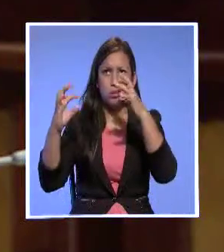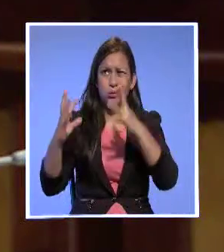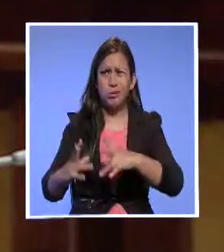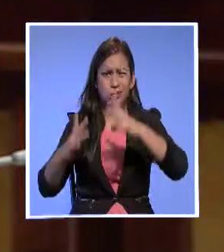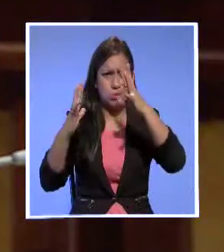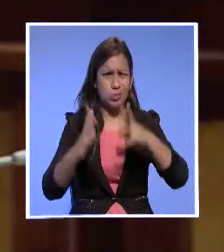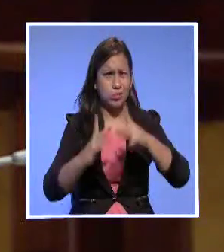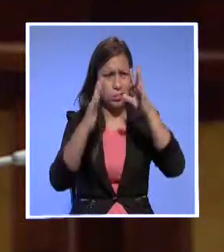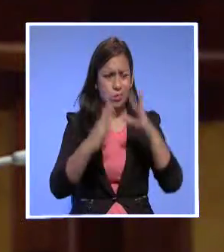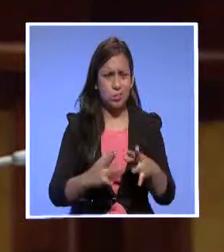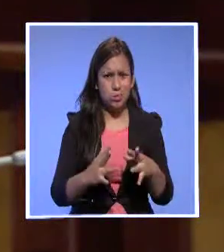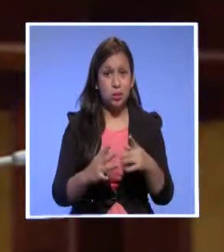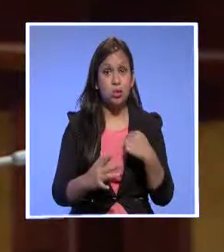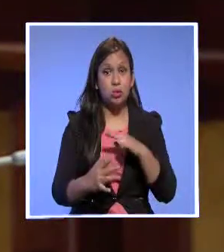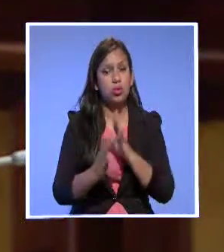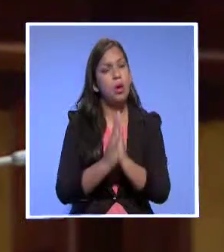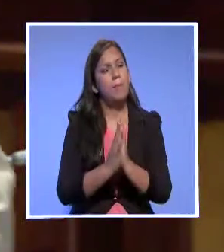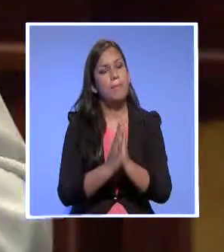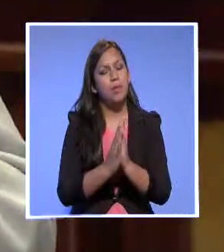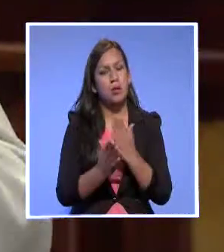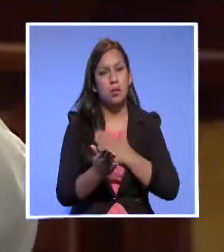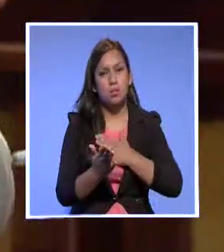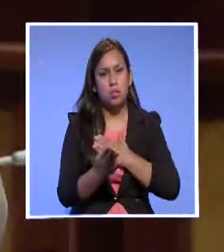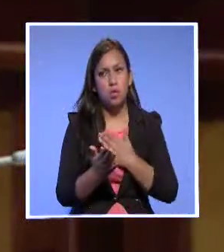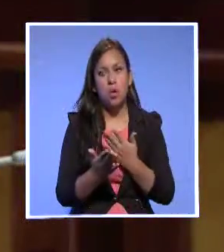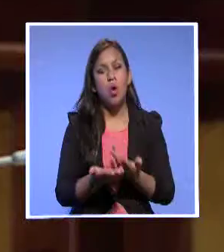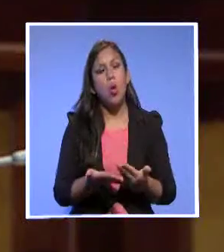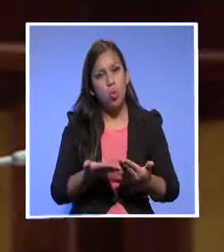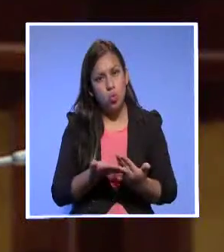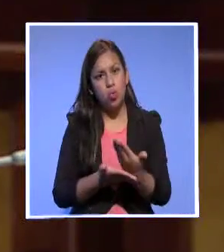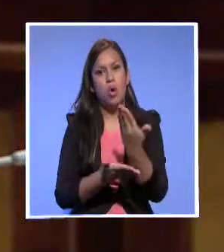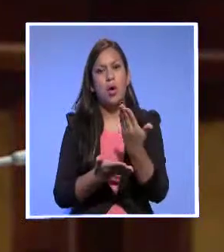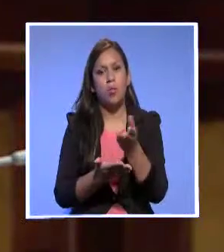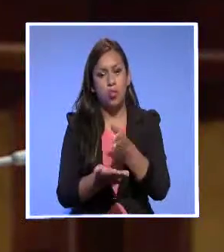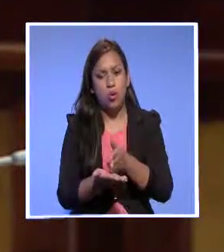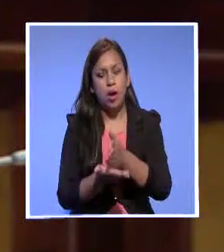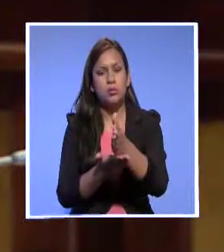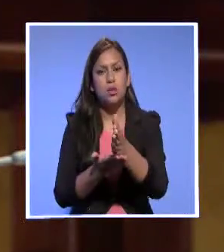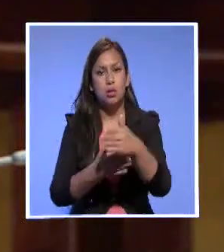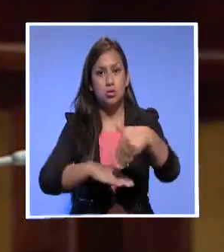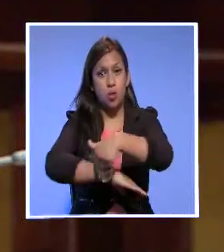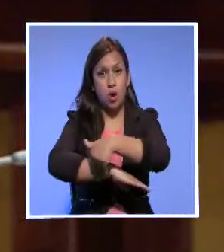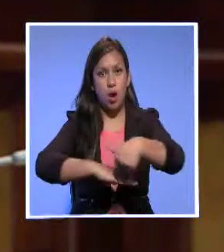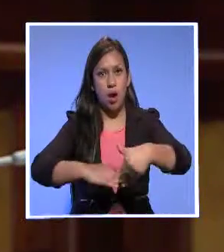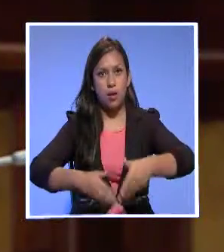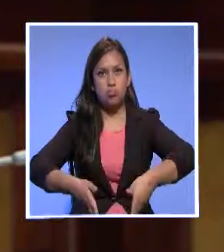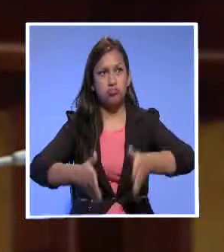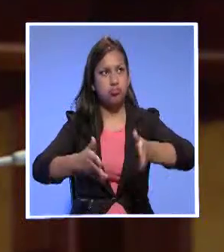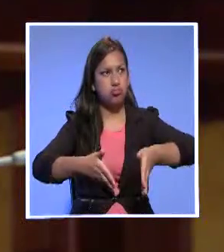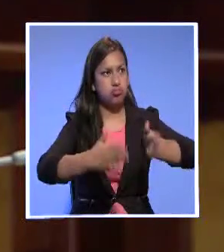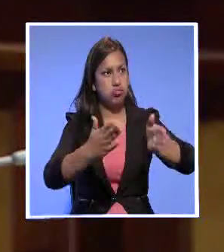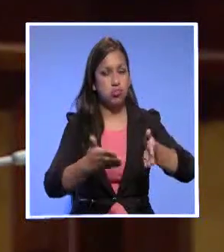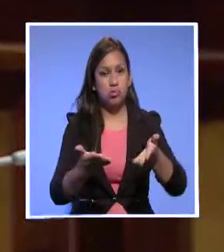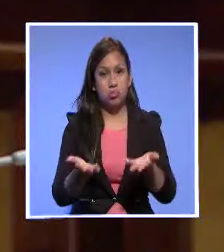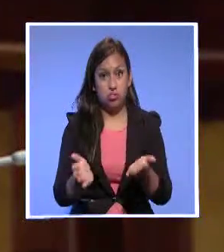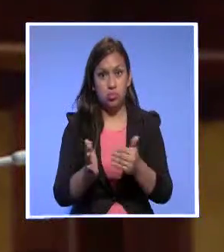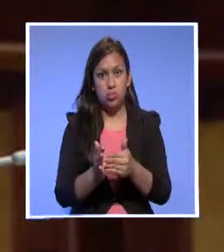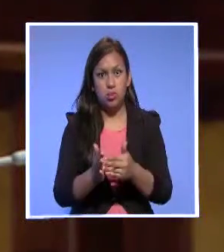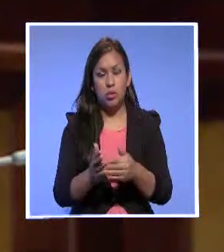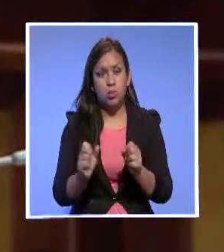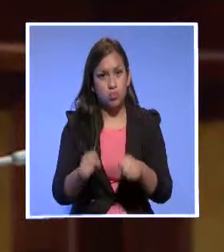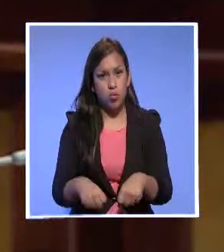a inmobiliario justamente para cumplir ese plan tener un nuevo acceso de nuevas calles abrir y también reubicar a los comerciantes